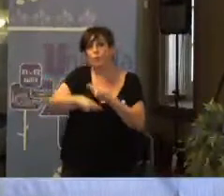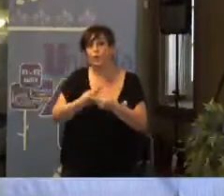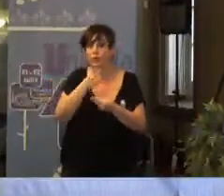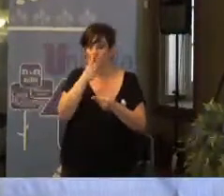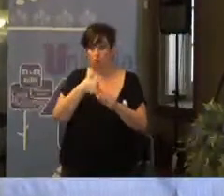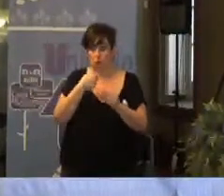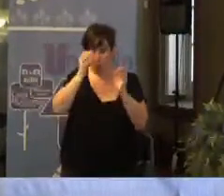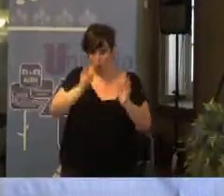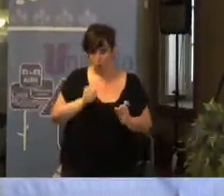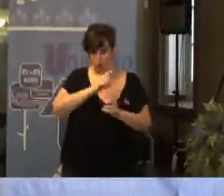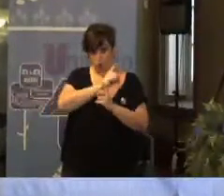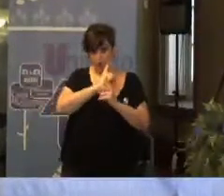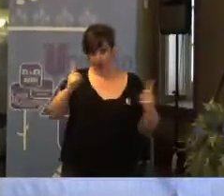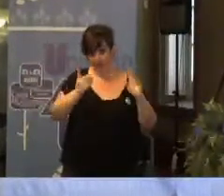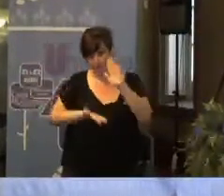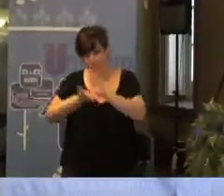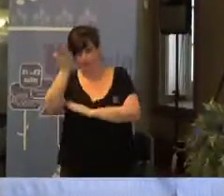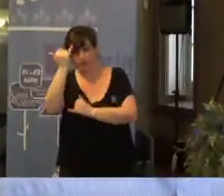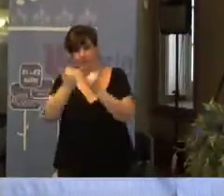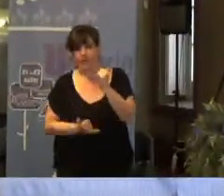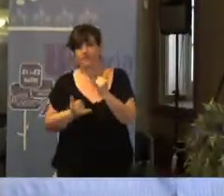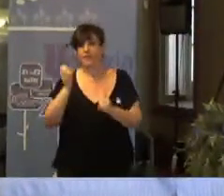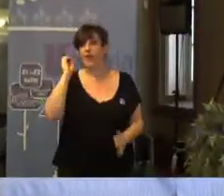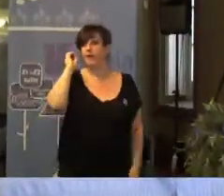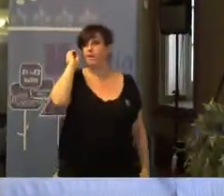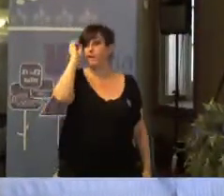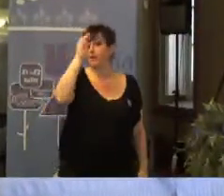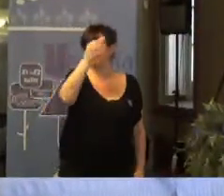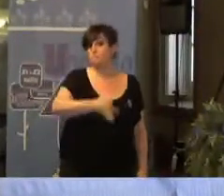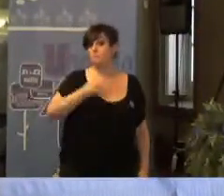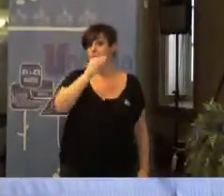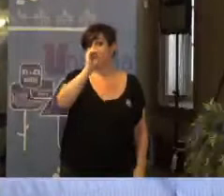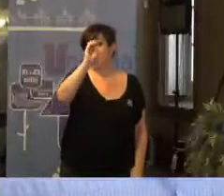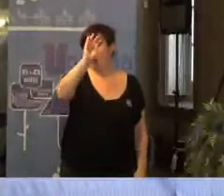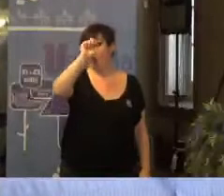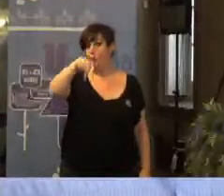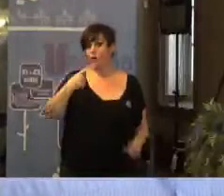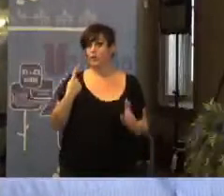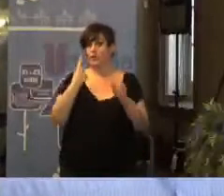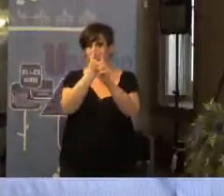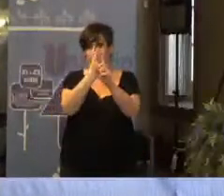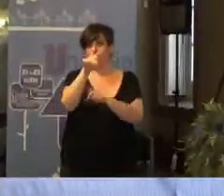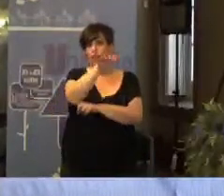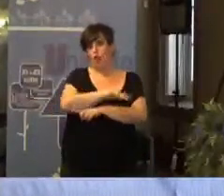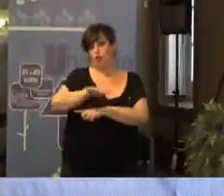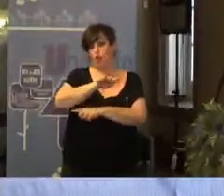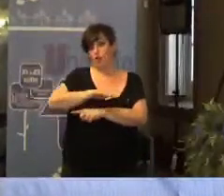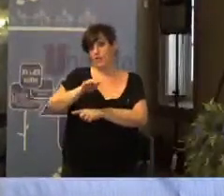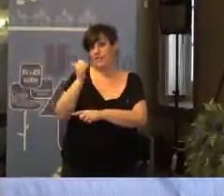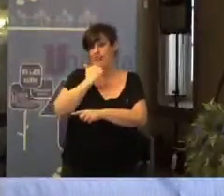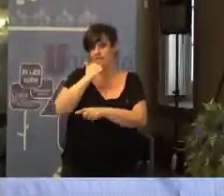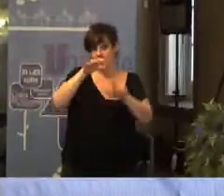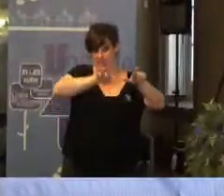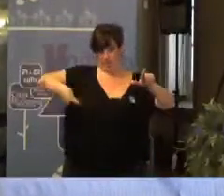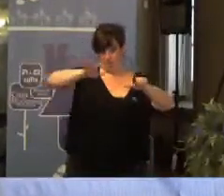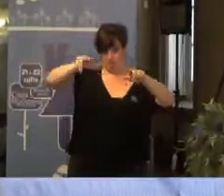xa, pois foi participar no mitin contra a OTAN, que foi un mitin impresionante no pabillón das Travesas, no que creo que foi unha única